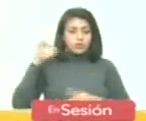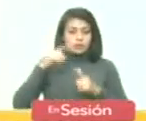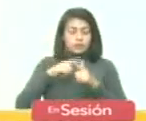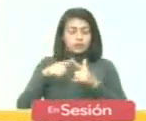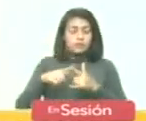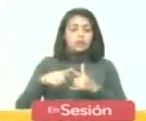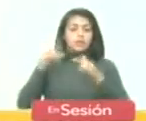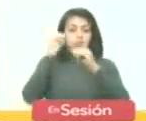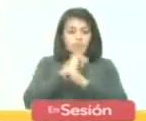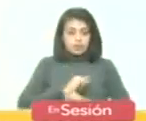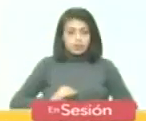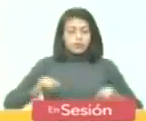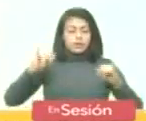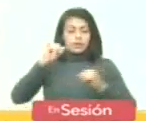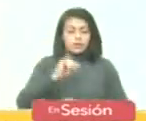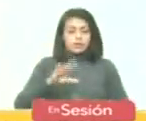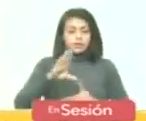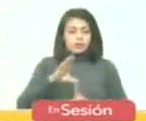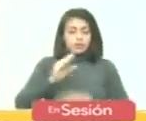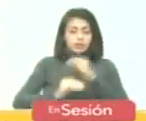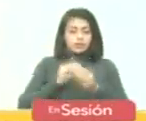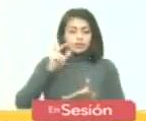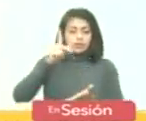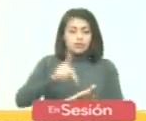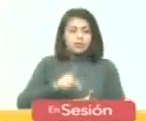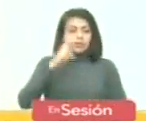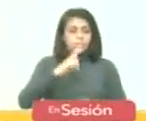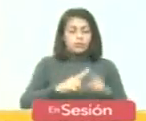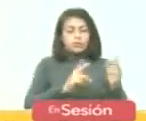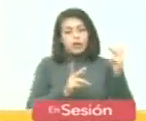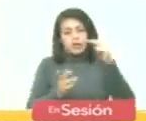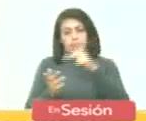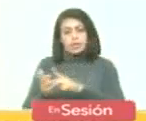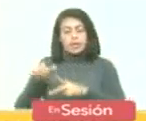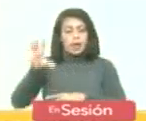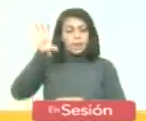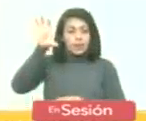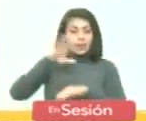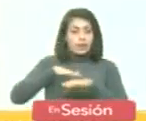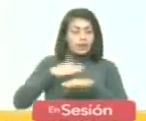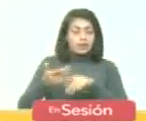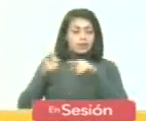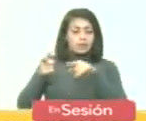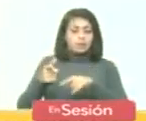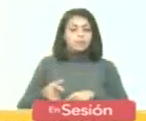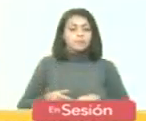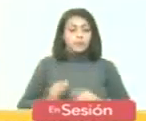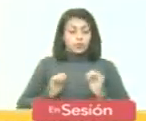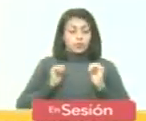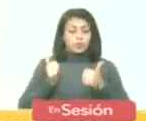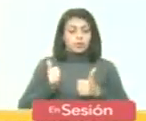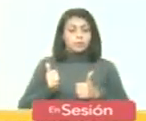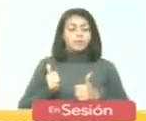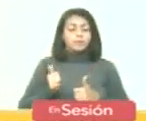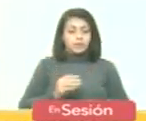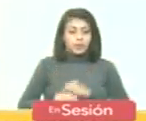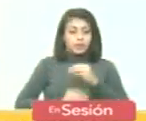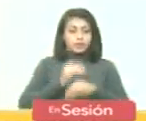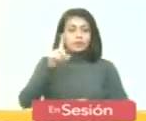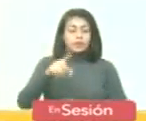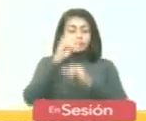norteamericana, decidió dejar allá esas glorias para venir hasta acá, hasta su patria, a emprender esta gesta